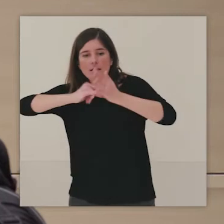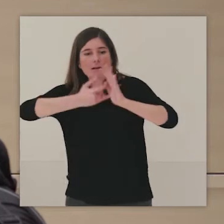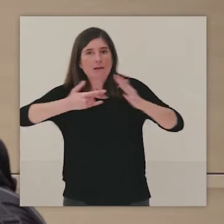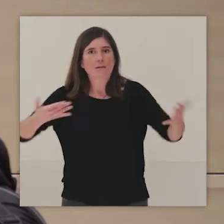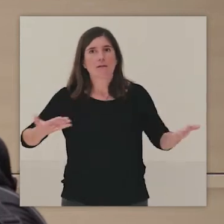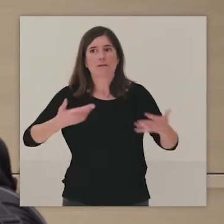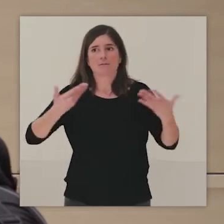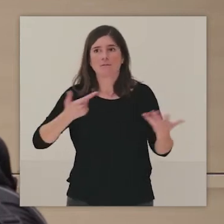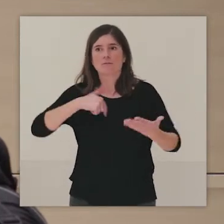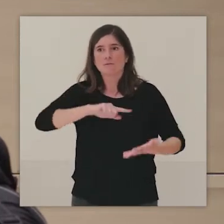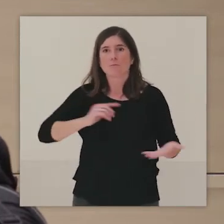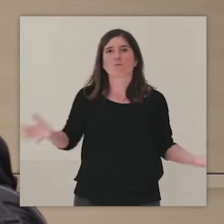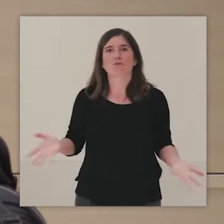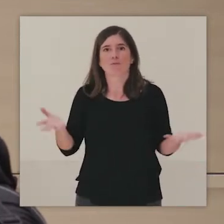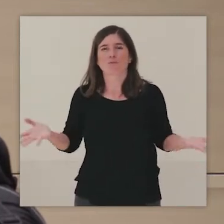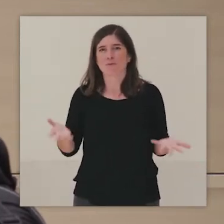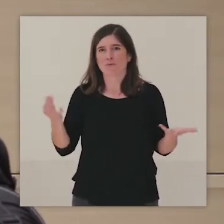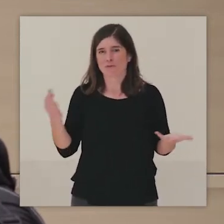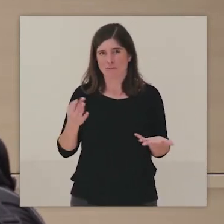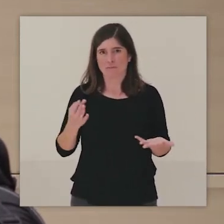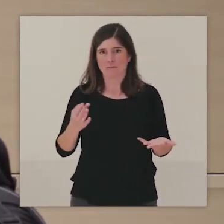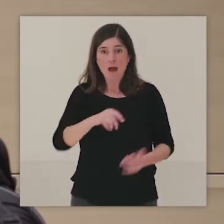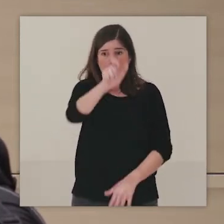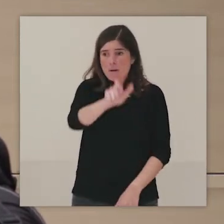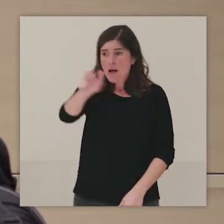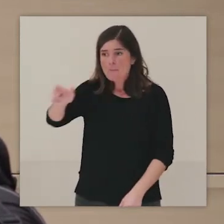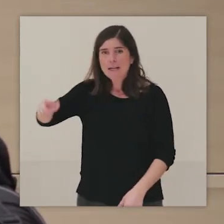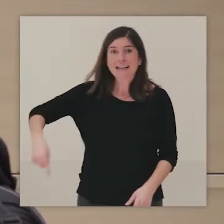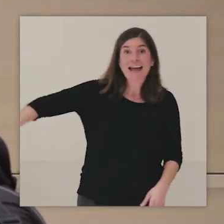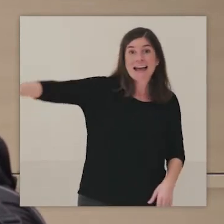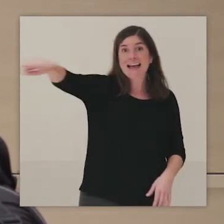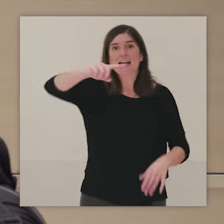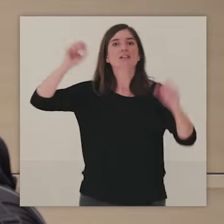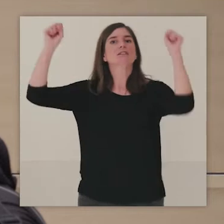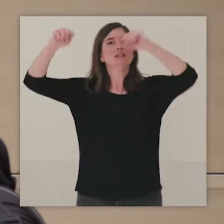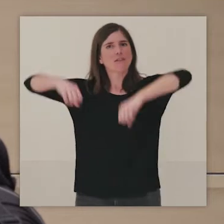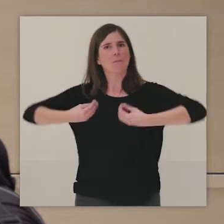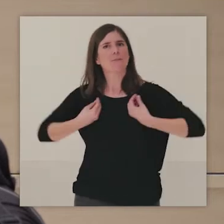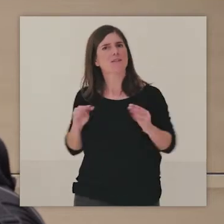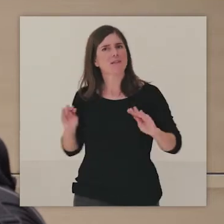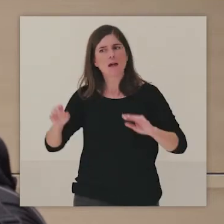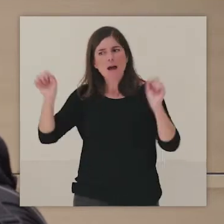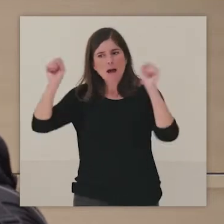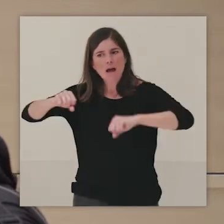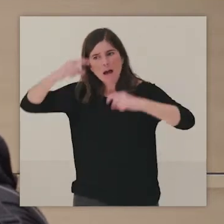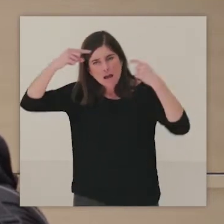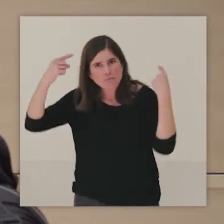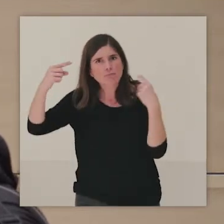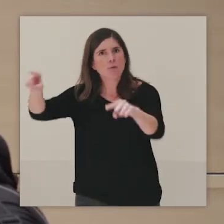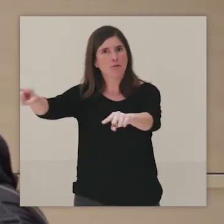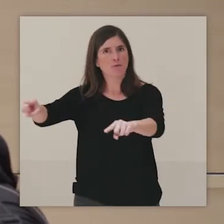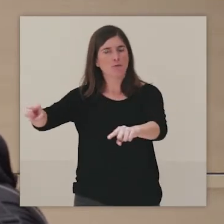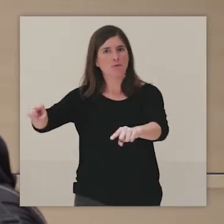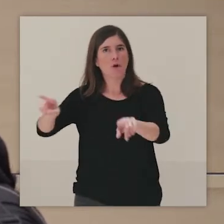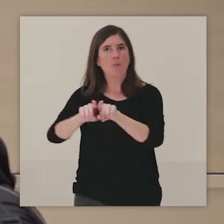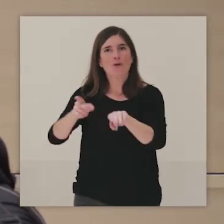lo que promovemos es que sean las propias personas quienes elijan su vida. Es decir, no se trata de que